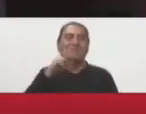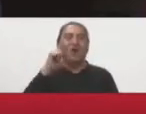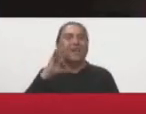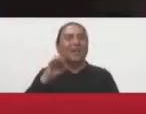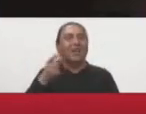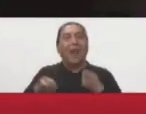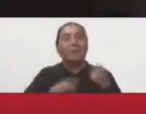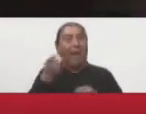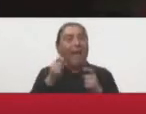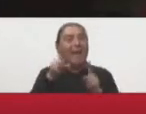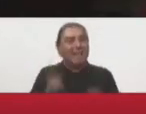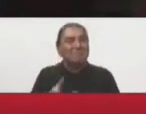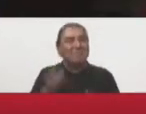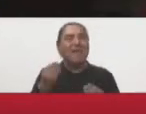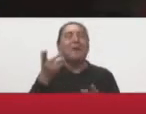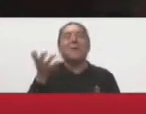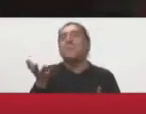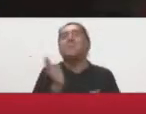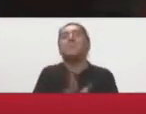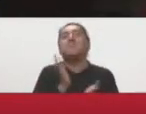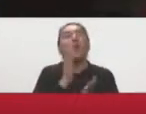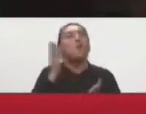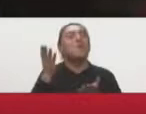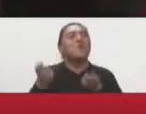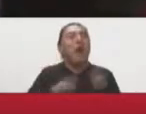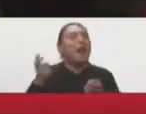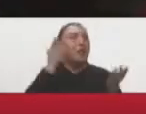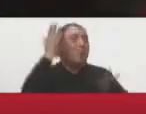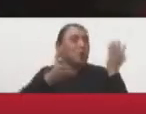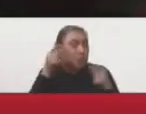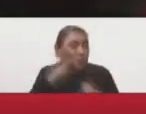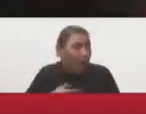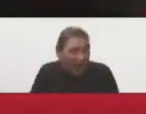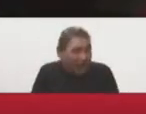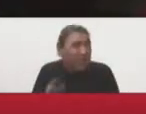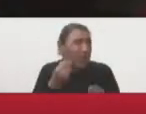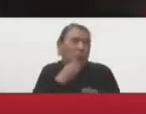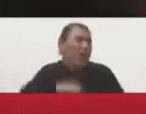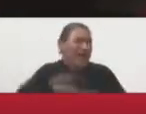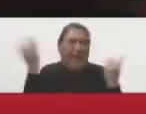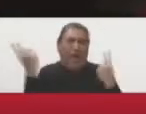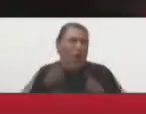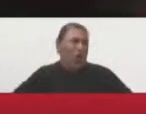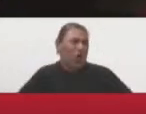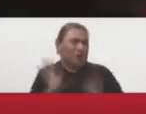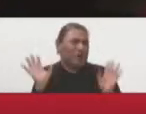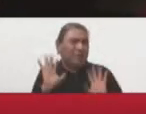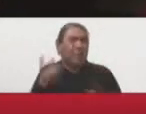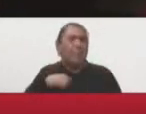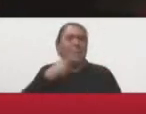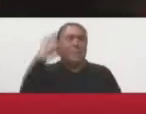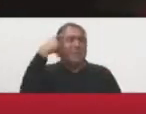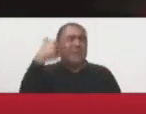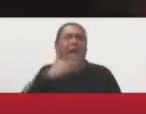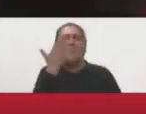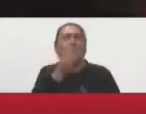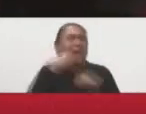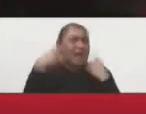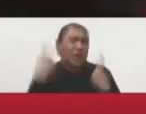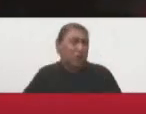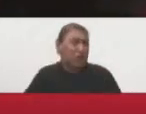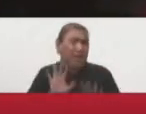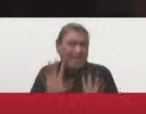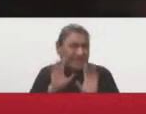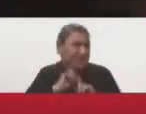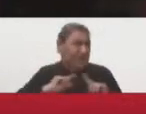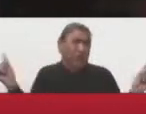tema de Bailando por un Sueño. Porque hacen cualquier cosa. Ellos creen que pueden actuar en cualquier cosa. Y no es así.